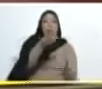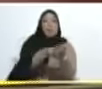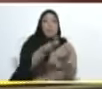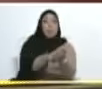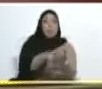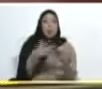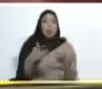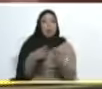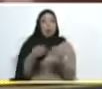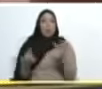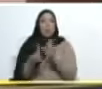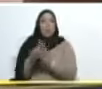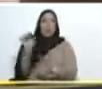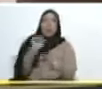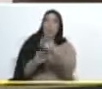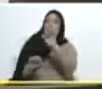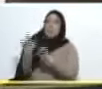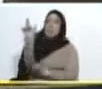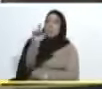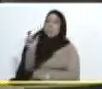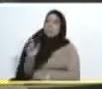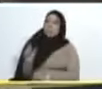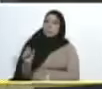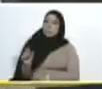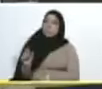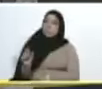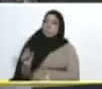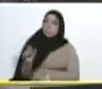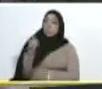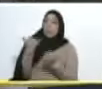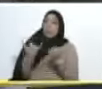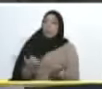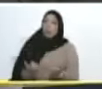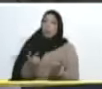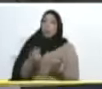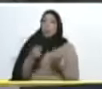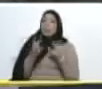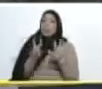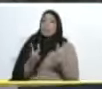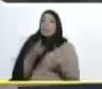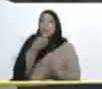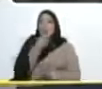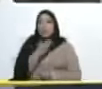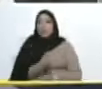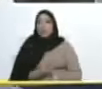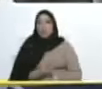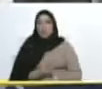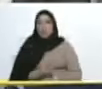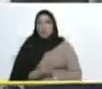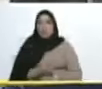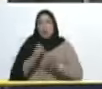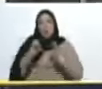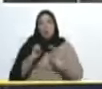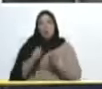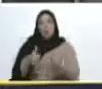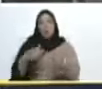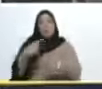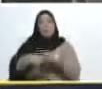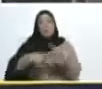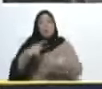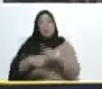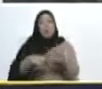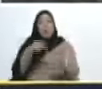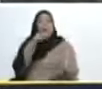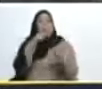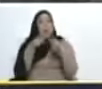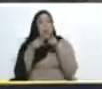Guayana Esequiba. Y en una hora tan temprana como el mismo 7 de diciembre, se iniciaron los procesos de